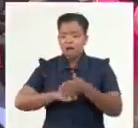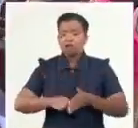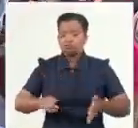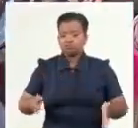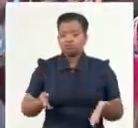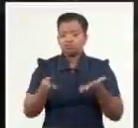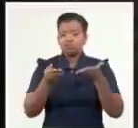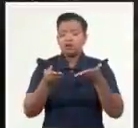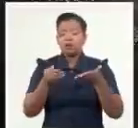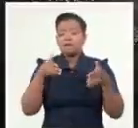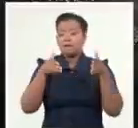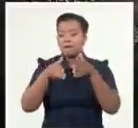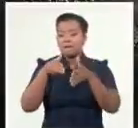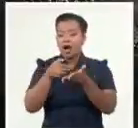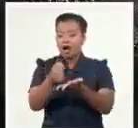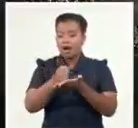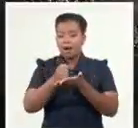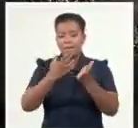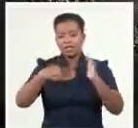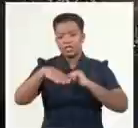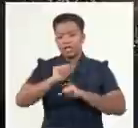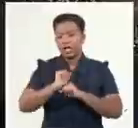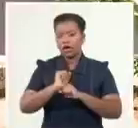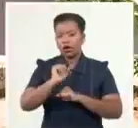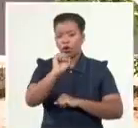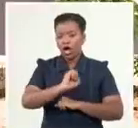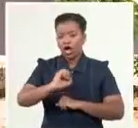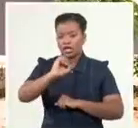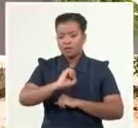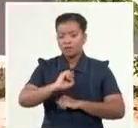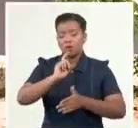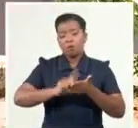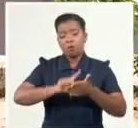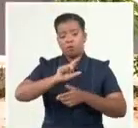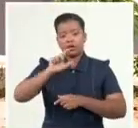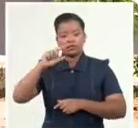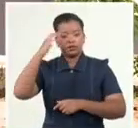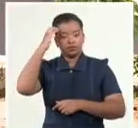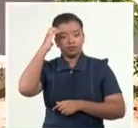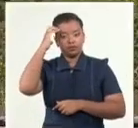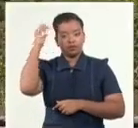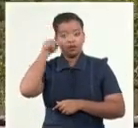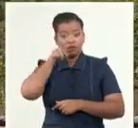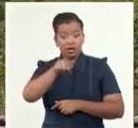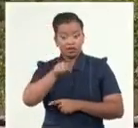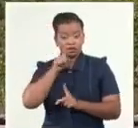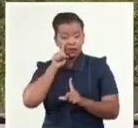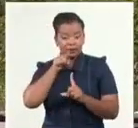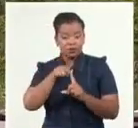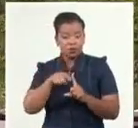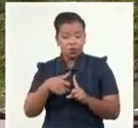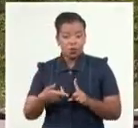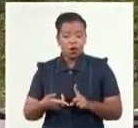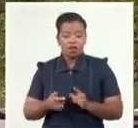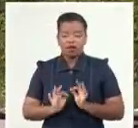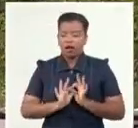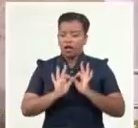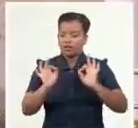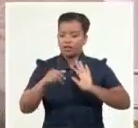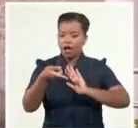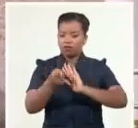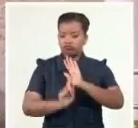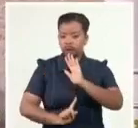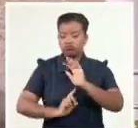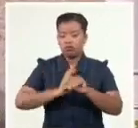de ministerios y organismos de la Administración Central del Estado para darle vitalidad energética a